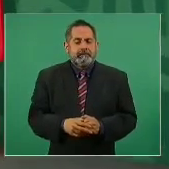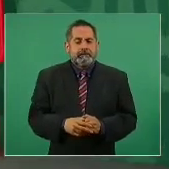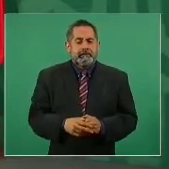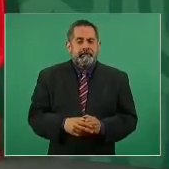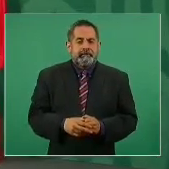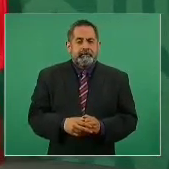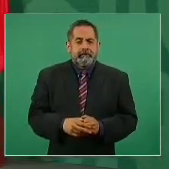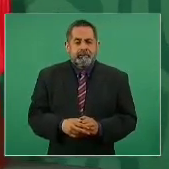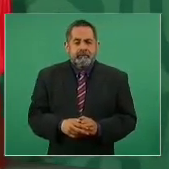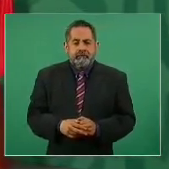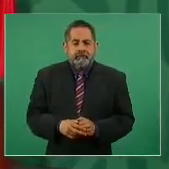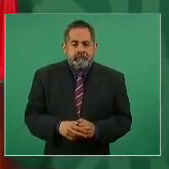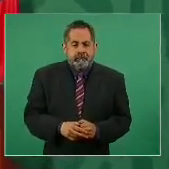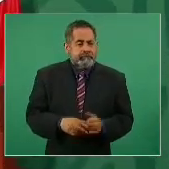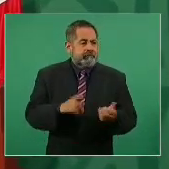Del